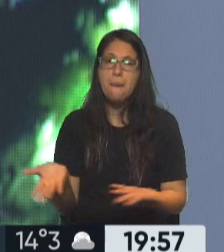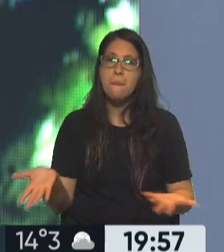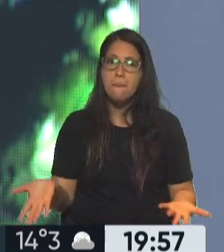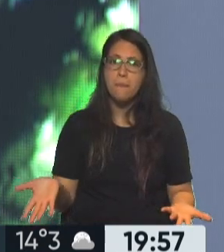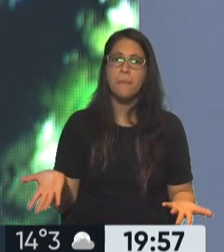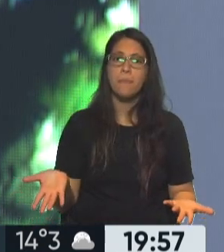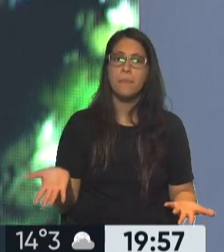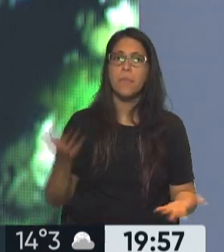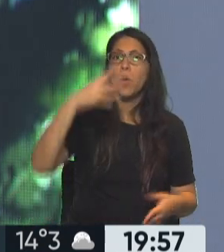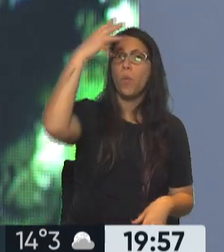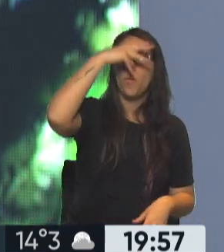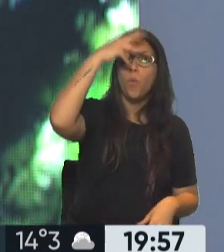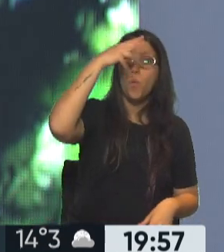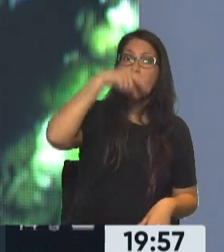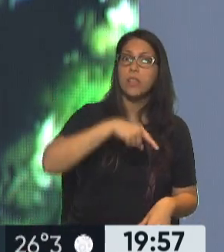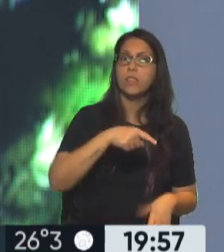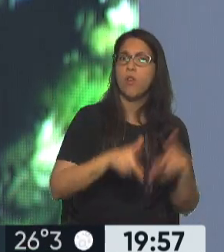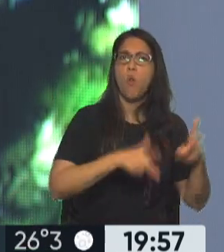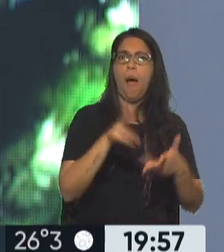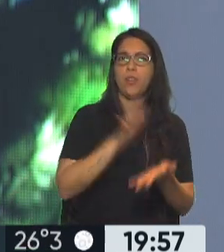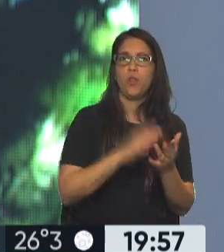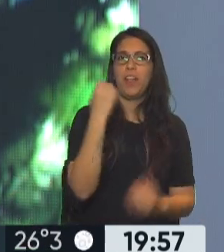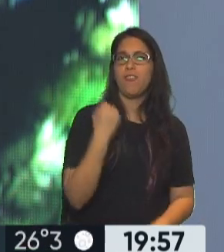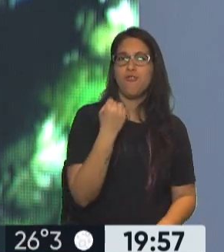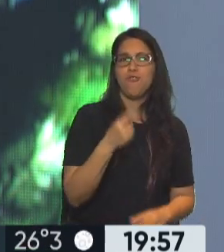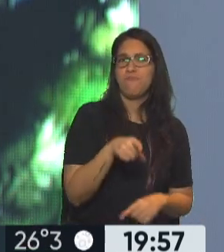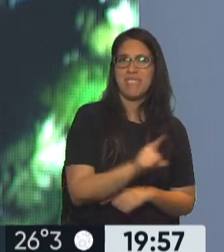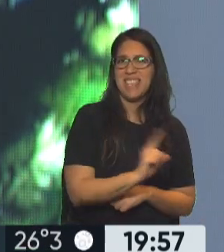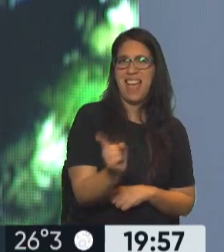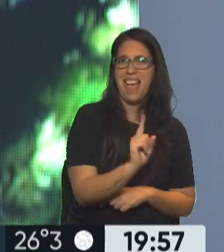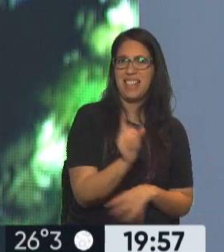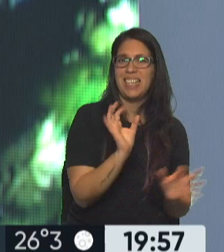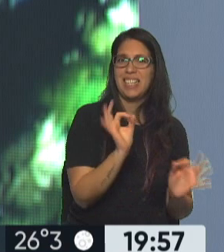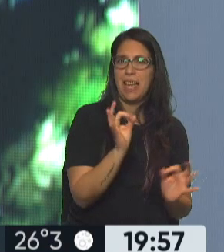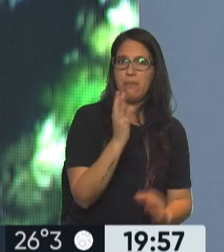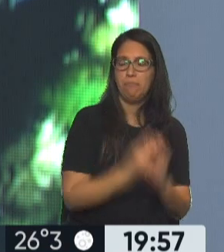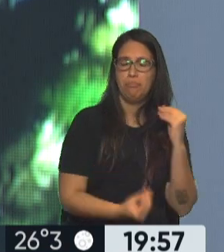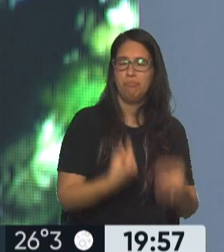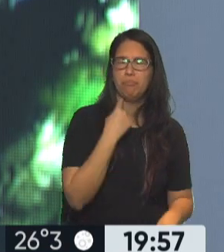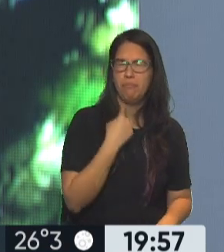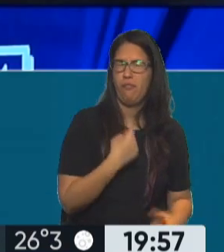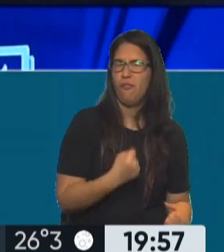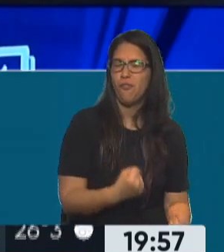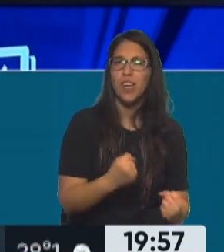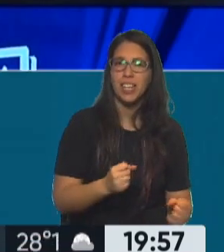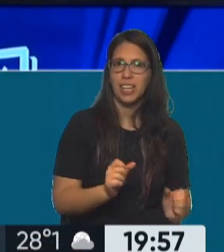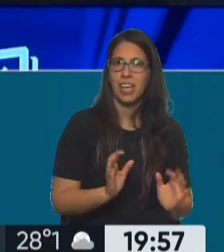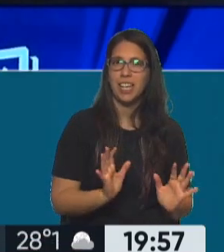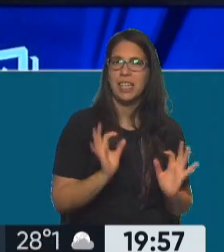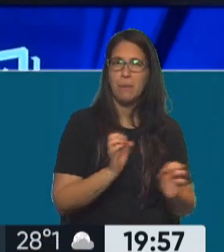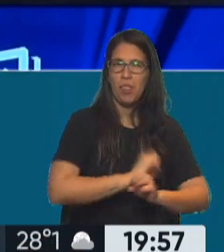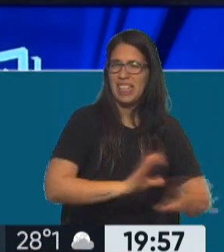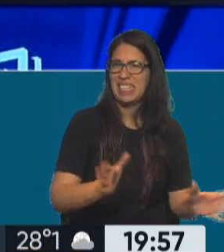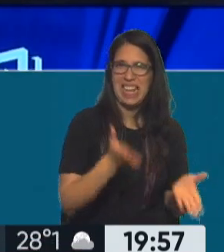que Patricia Bullrich no hable de economía, porque todos sabemos que es un verdadero desastre hablando de economía. Entonces,